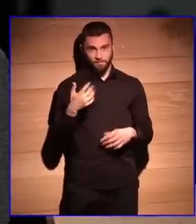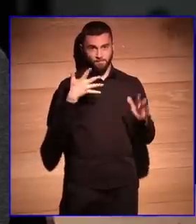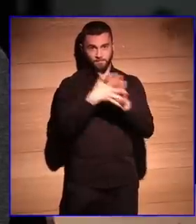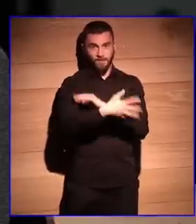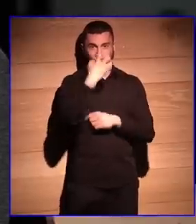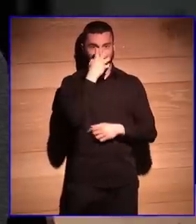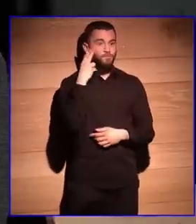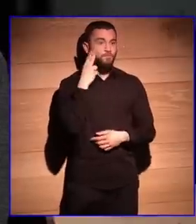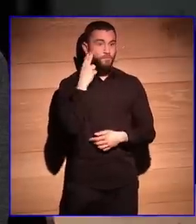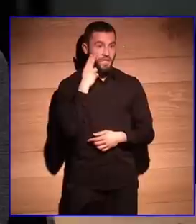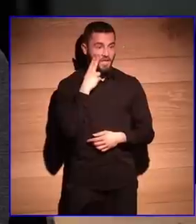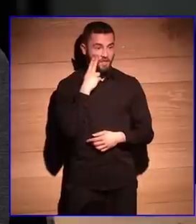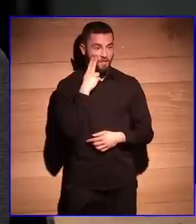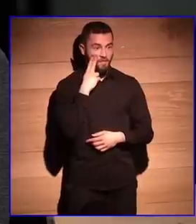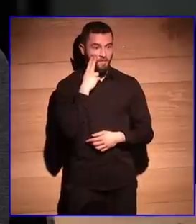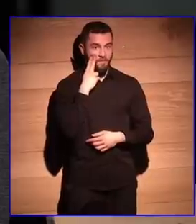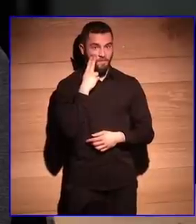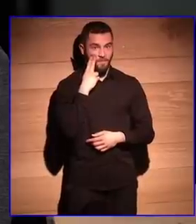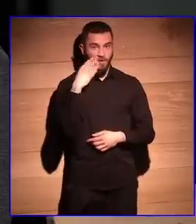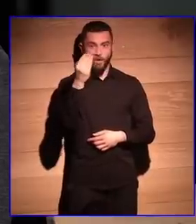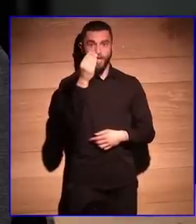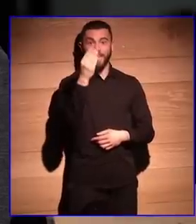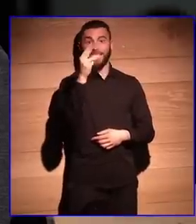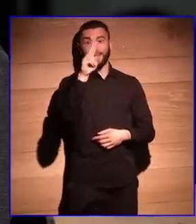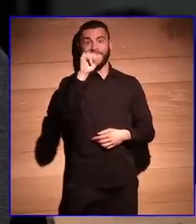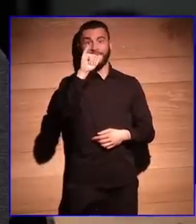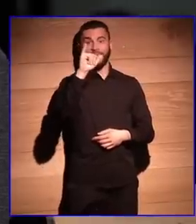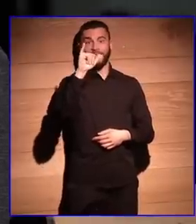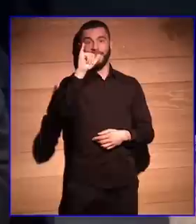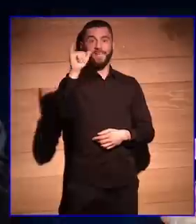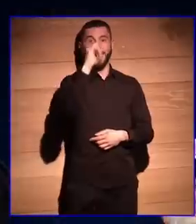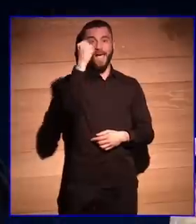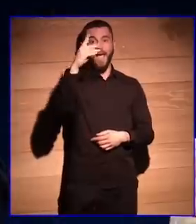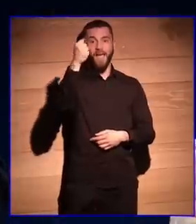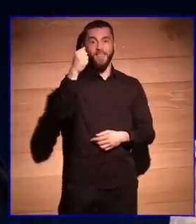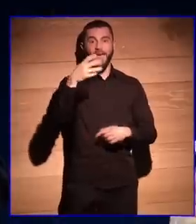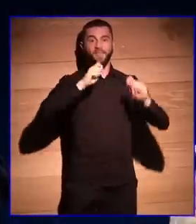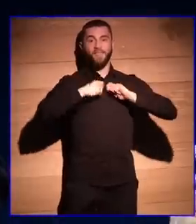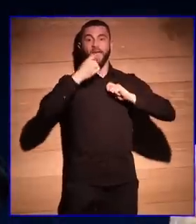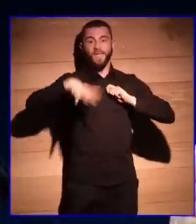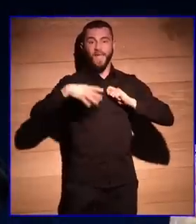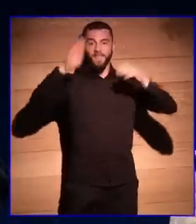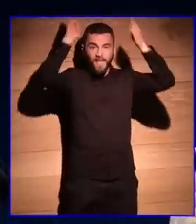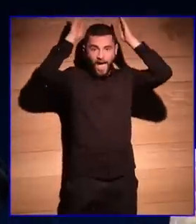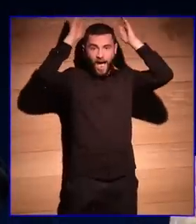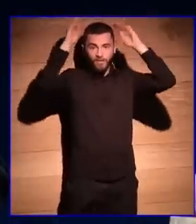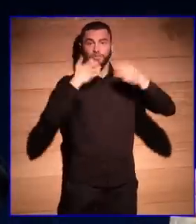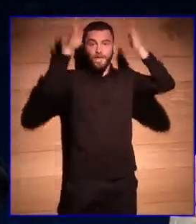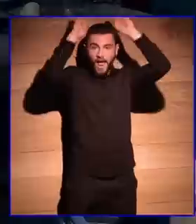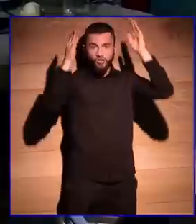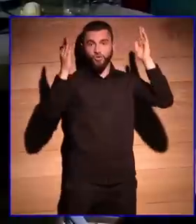payasos. Y muchos. ¿Quién me presta una quijada? ¿No tenéis una quijada por aquí, de verdad? De asno, que sea de asno, si no, no sería coherente. A